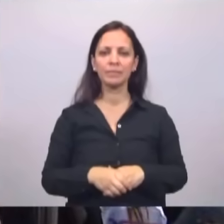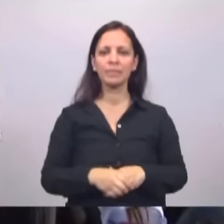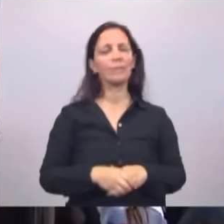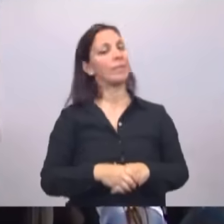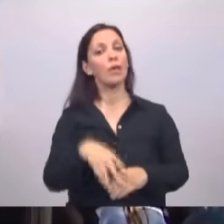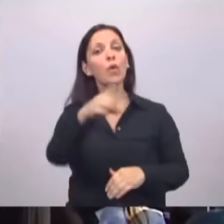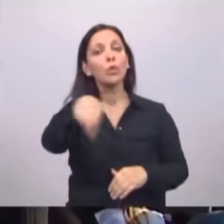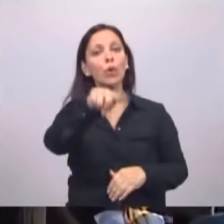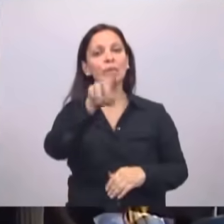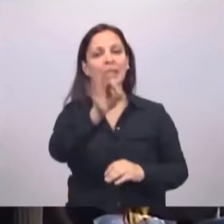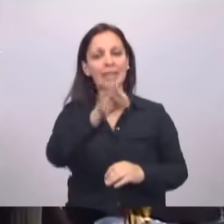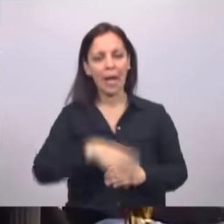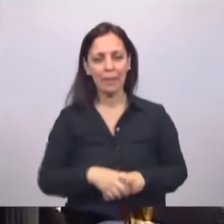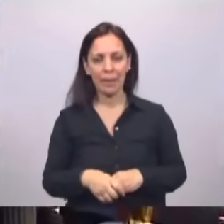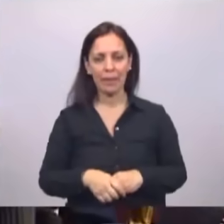Ustedes saben